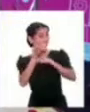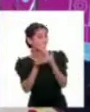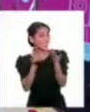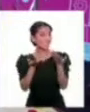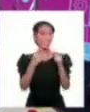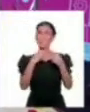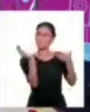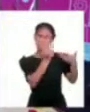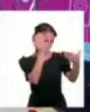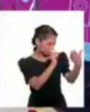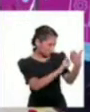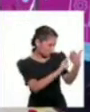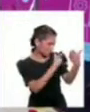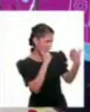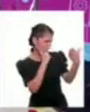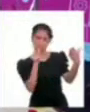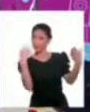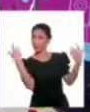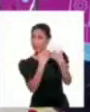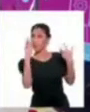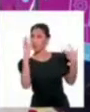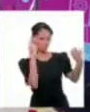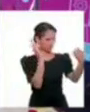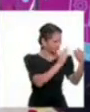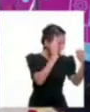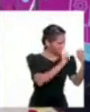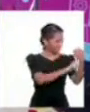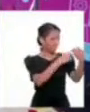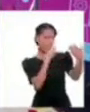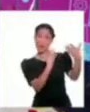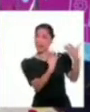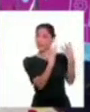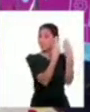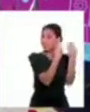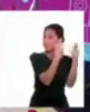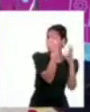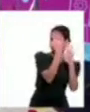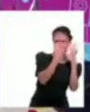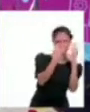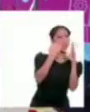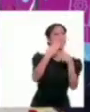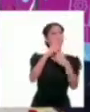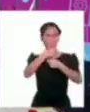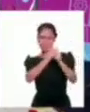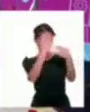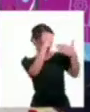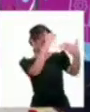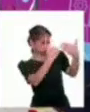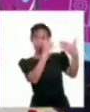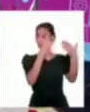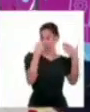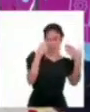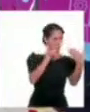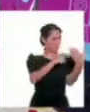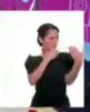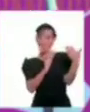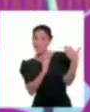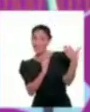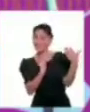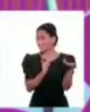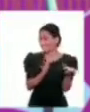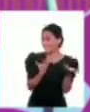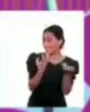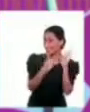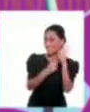Solinda que buscando información sobre el tema, encontré unas hermosas acuarelas de Pancho Fierro que llamaron mucho mi atención.